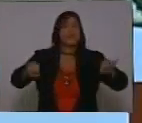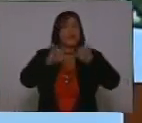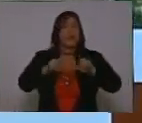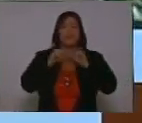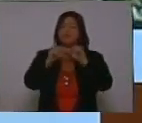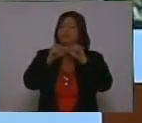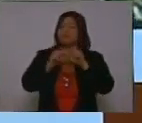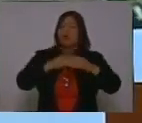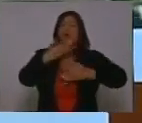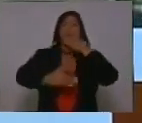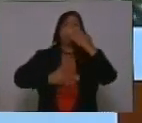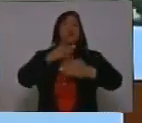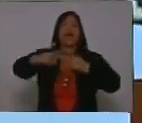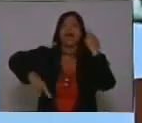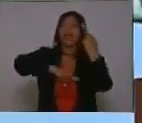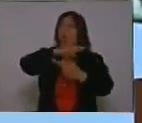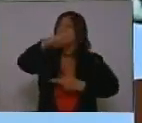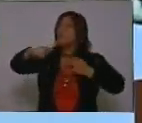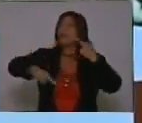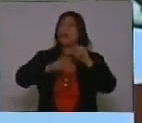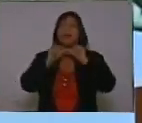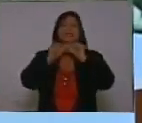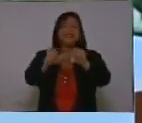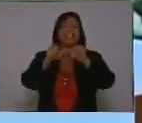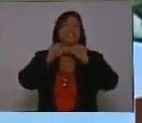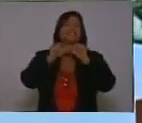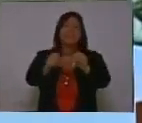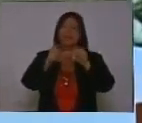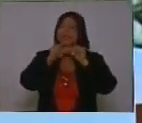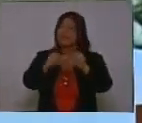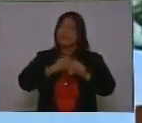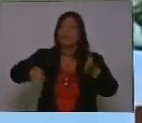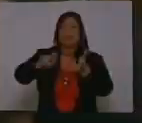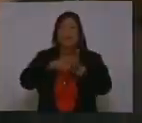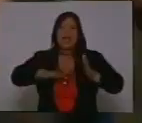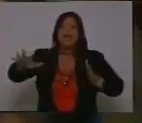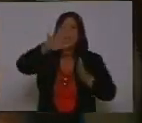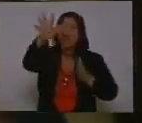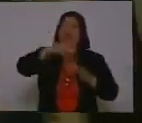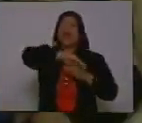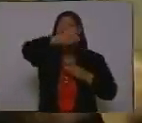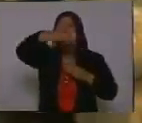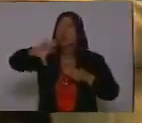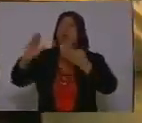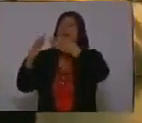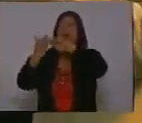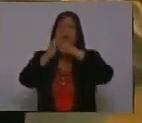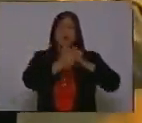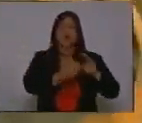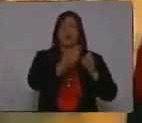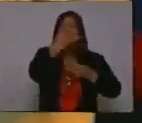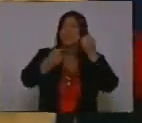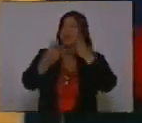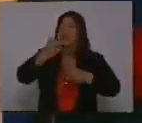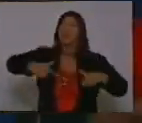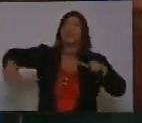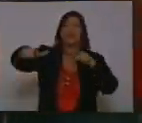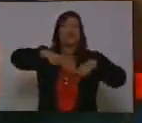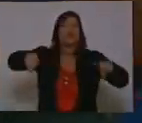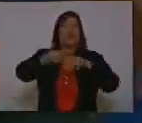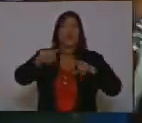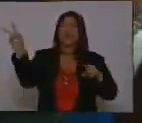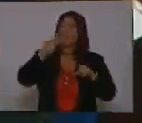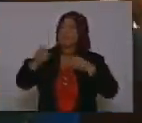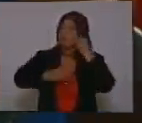que el proceso revolucionario simplemente en los barrios, en las comunidades, en toda la trinchera de